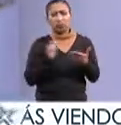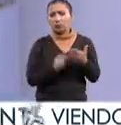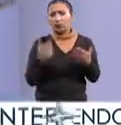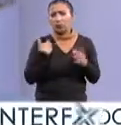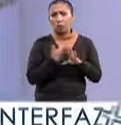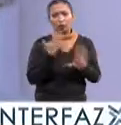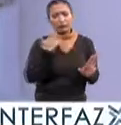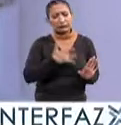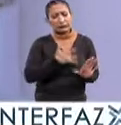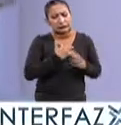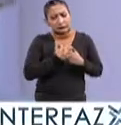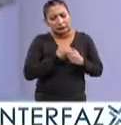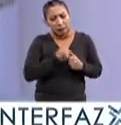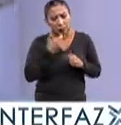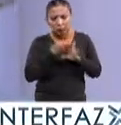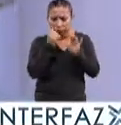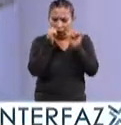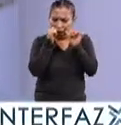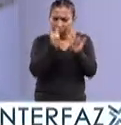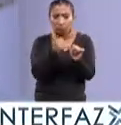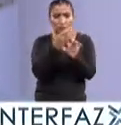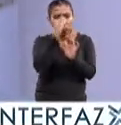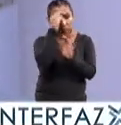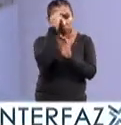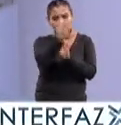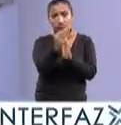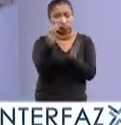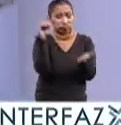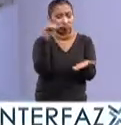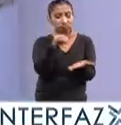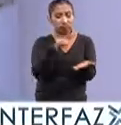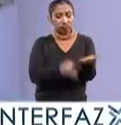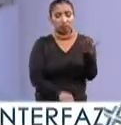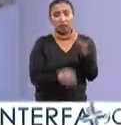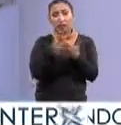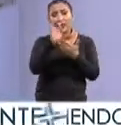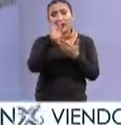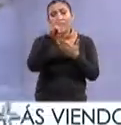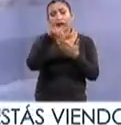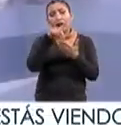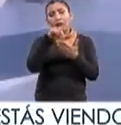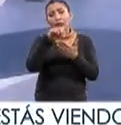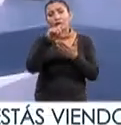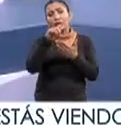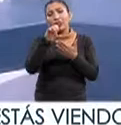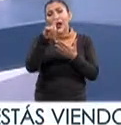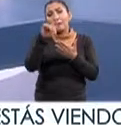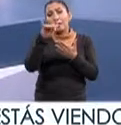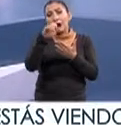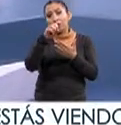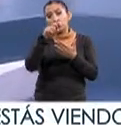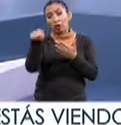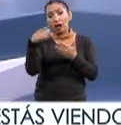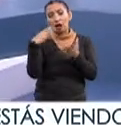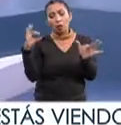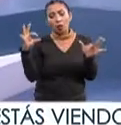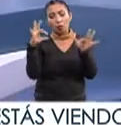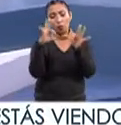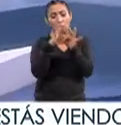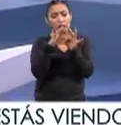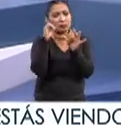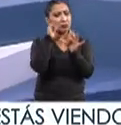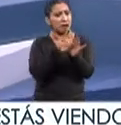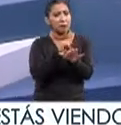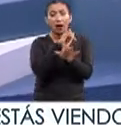muy sentida, muy centrada, muy inteligente. Fernando del Paso tuvo siempre este puente que estuvo, digamos, tendiendo todo